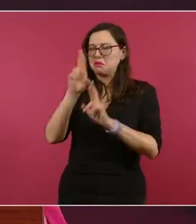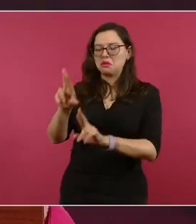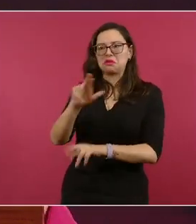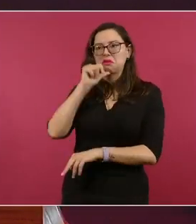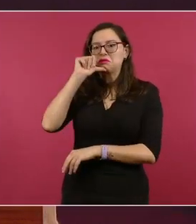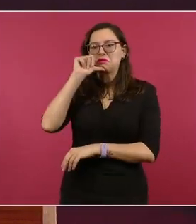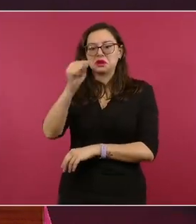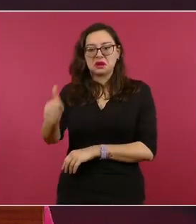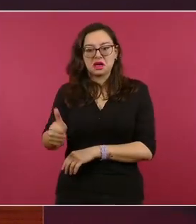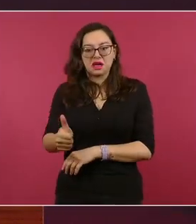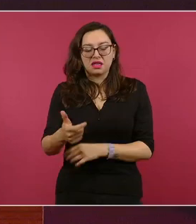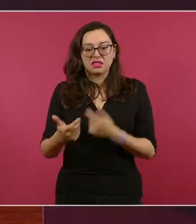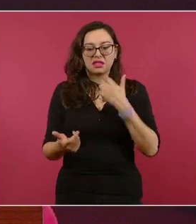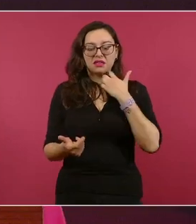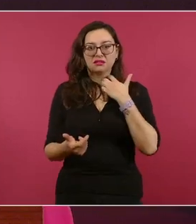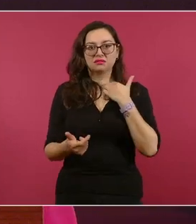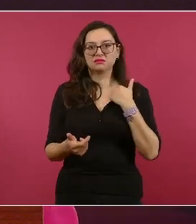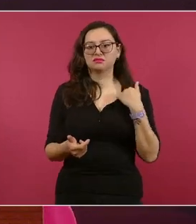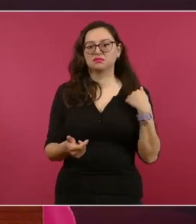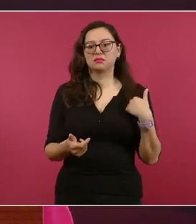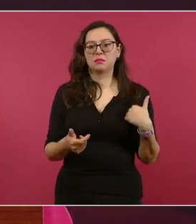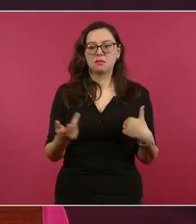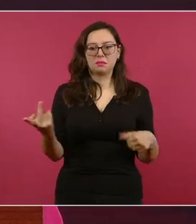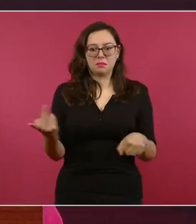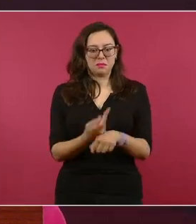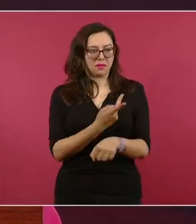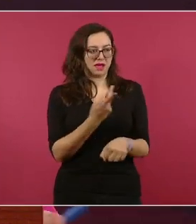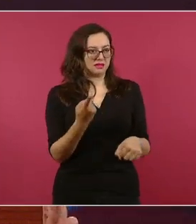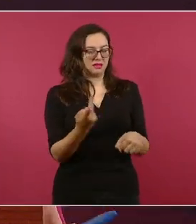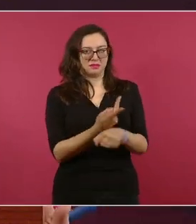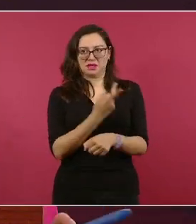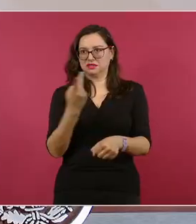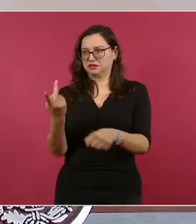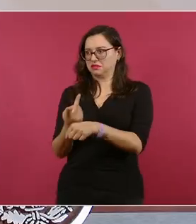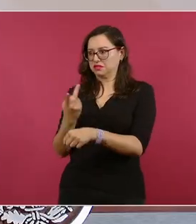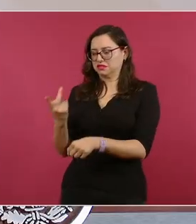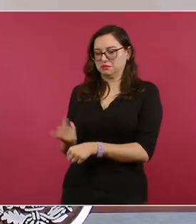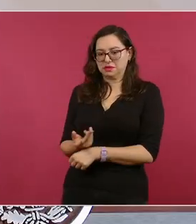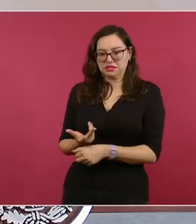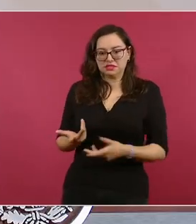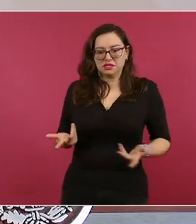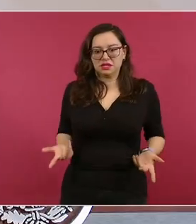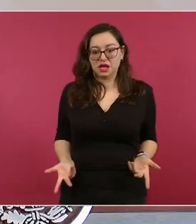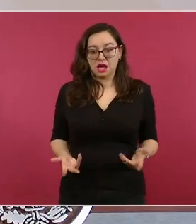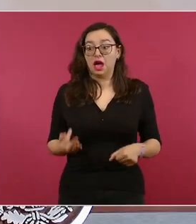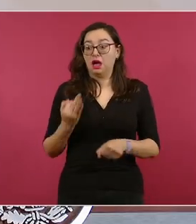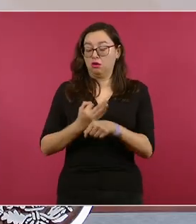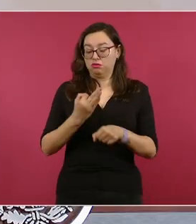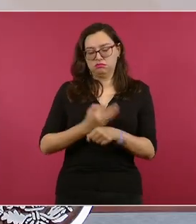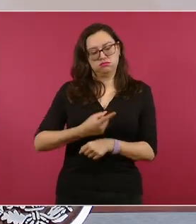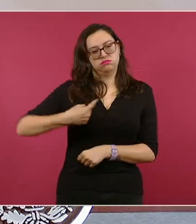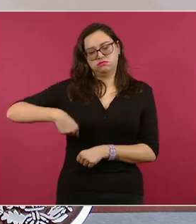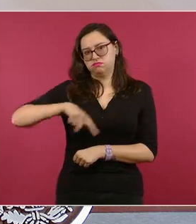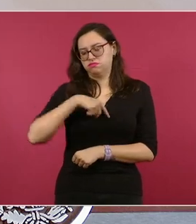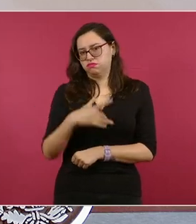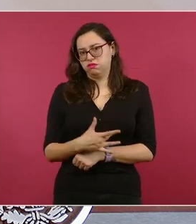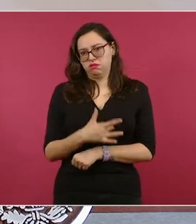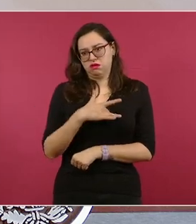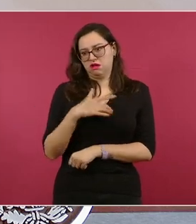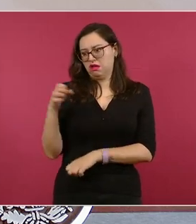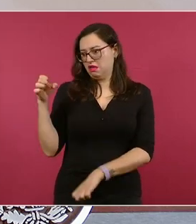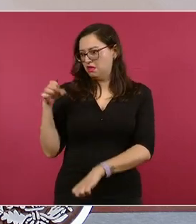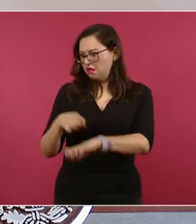puede ser un ejemplo de la postura, de qué postura debemos tener como país soberano,